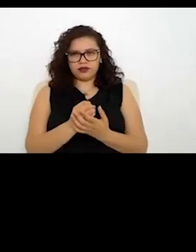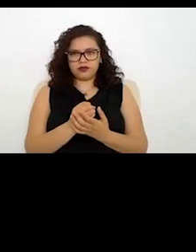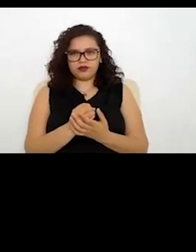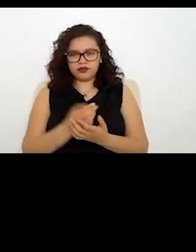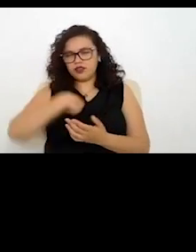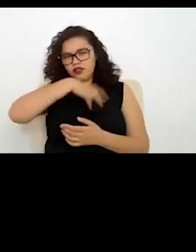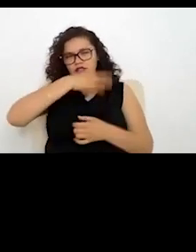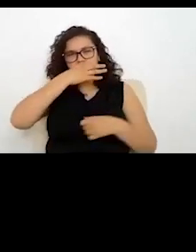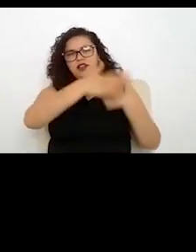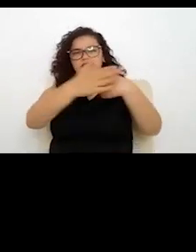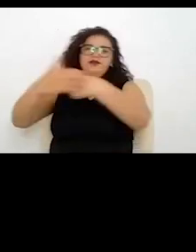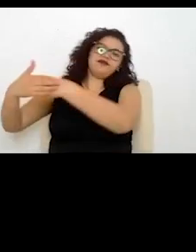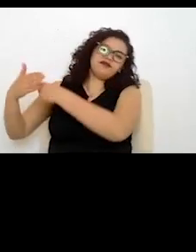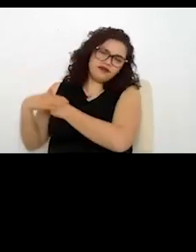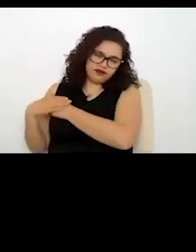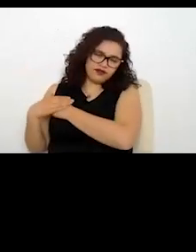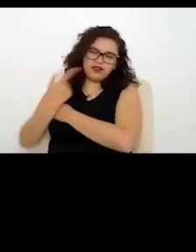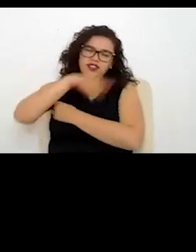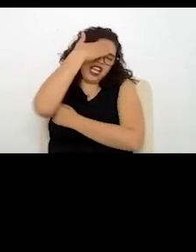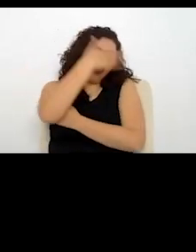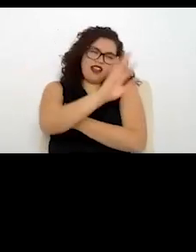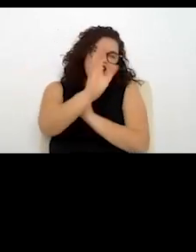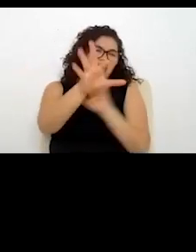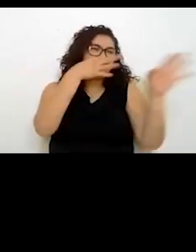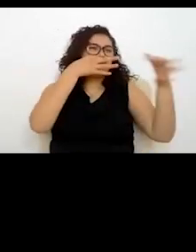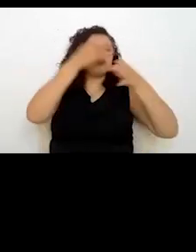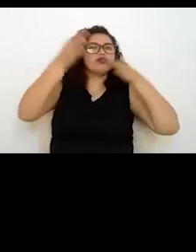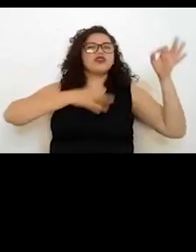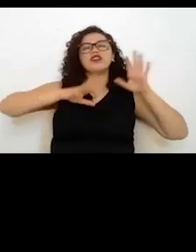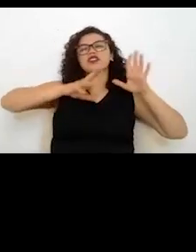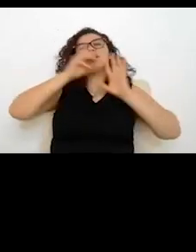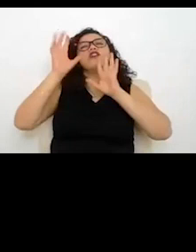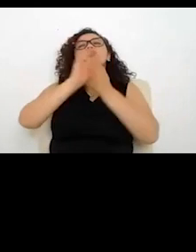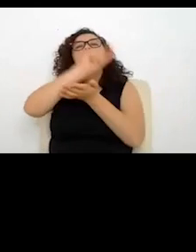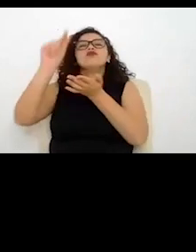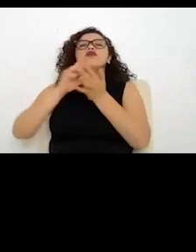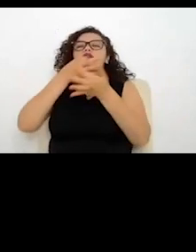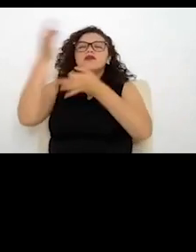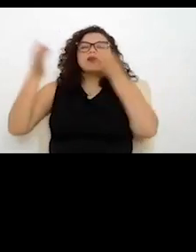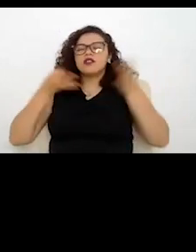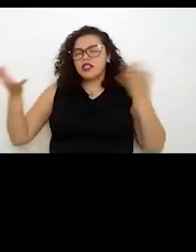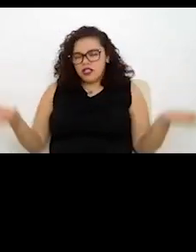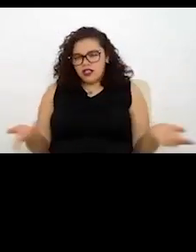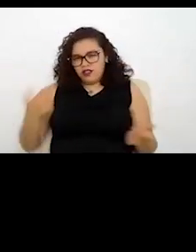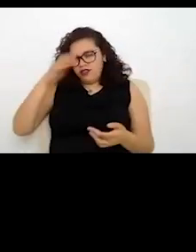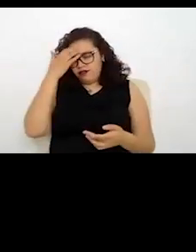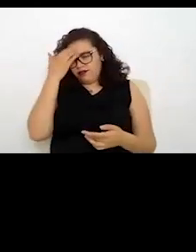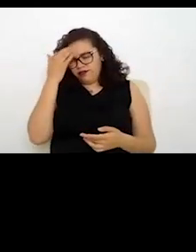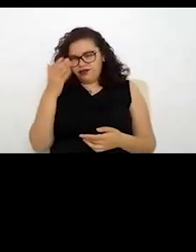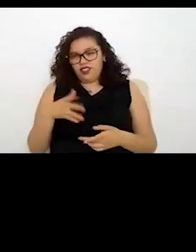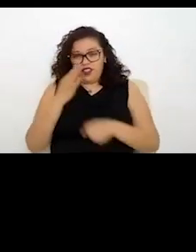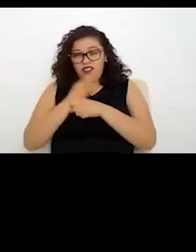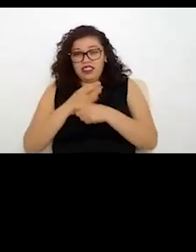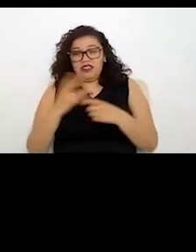haremos saber se van a enterar entre noticias, redes Sí, sociales o claro. nuestras notas informativas. Pero sí, de momento no te agobies por